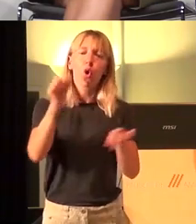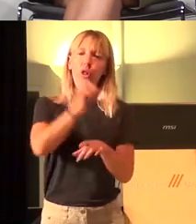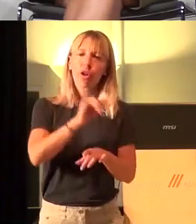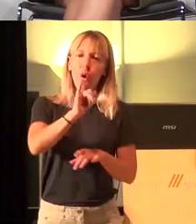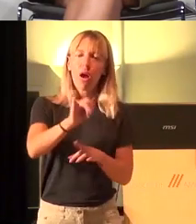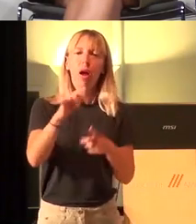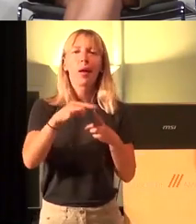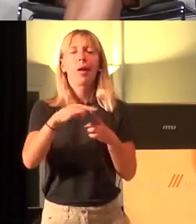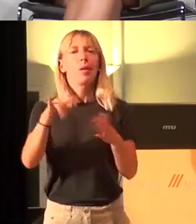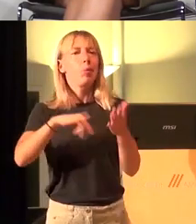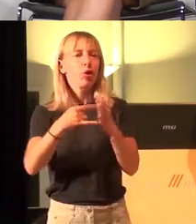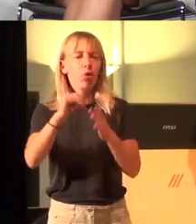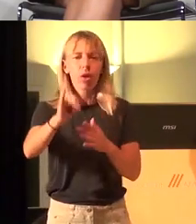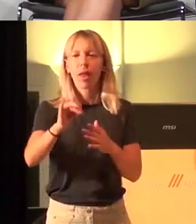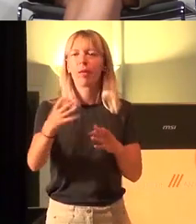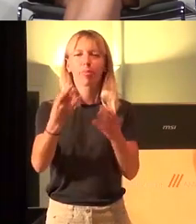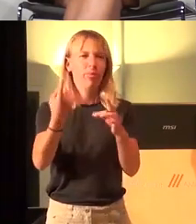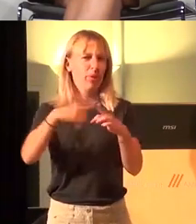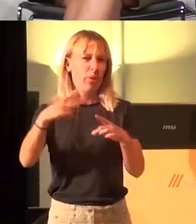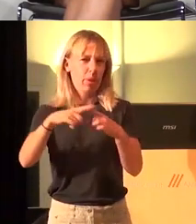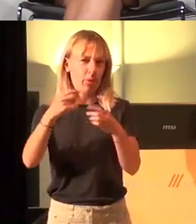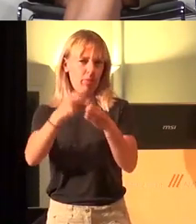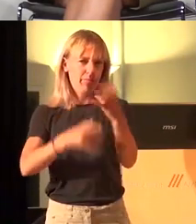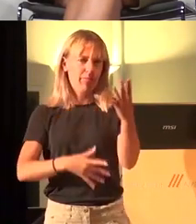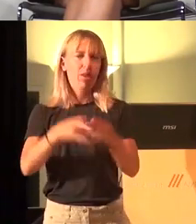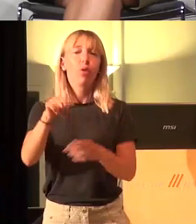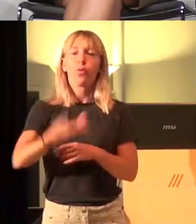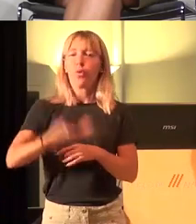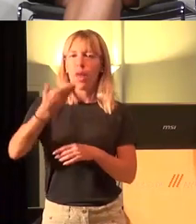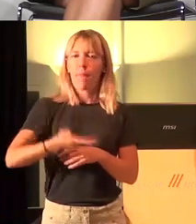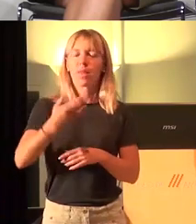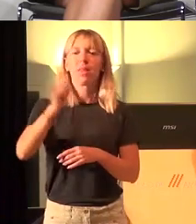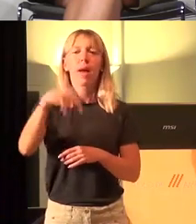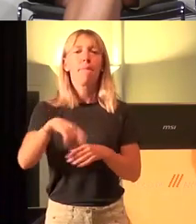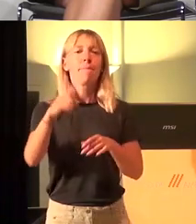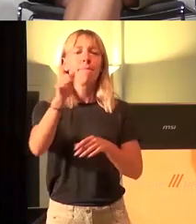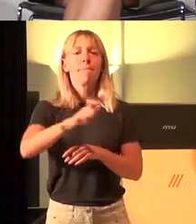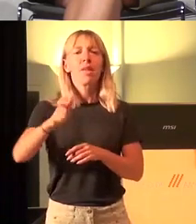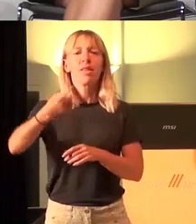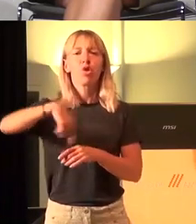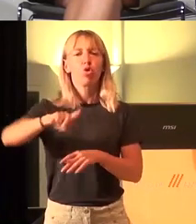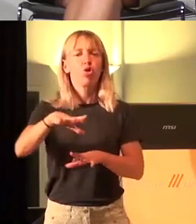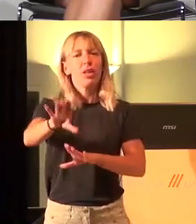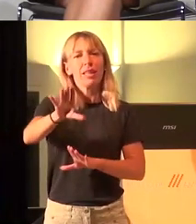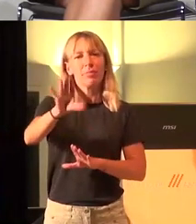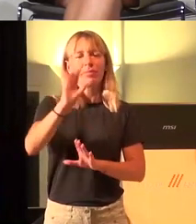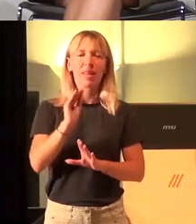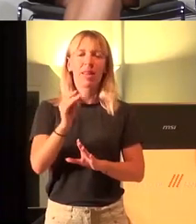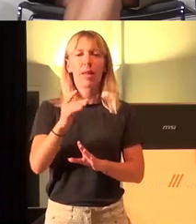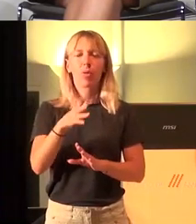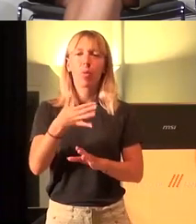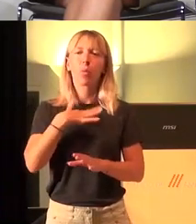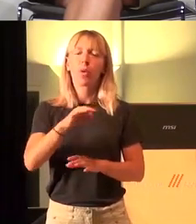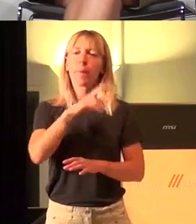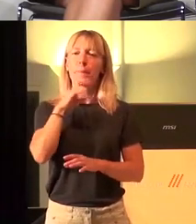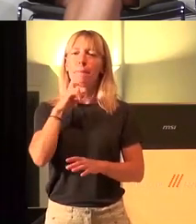hay proyectos, que hay un montón de cosas. Entonces es fundamental. Sobre todo la gente, nosotros lo que entendemos y el valor quizás que